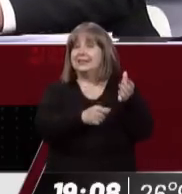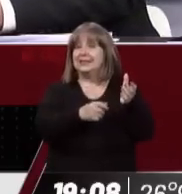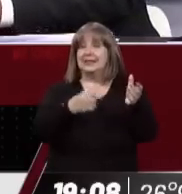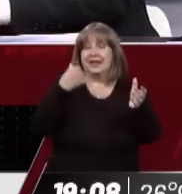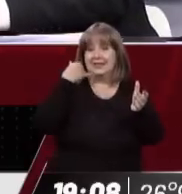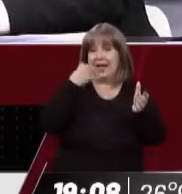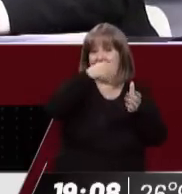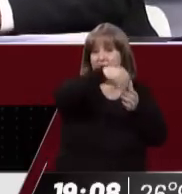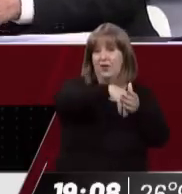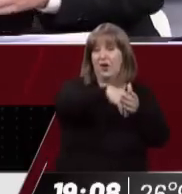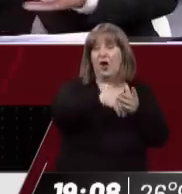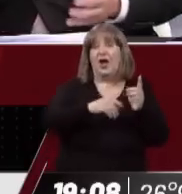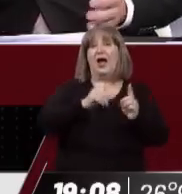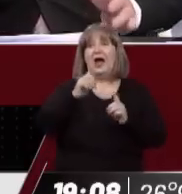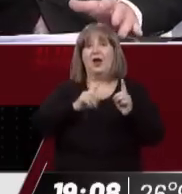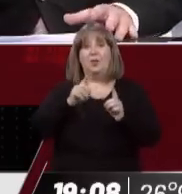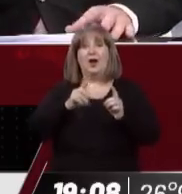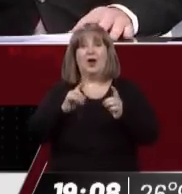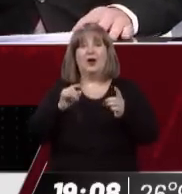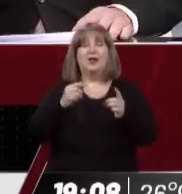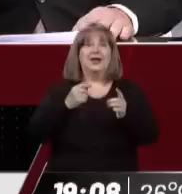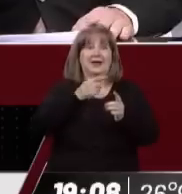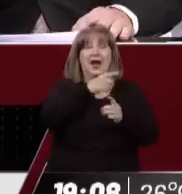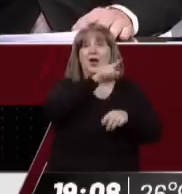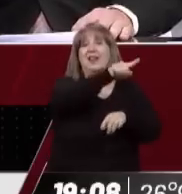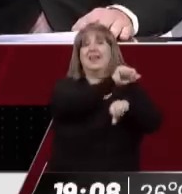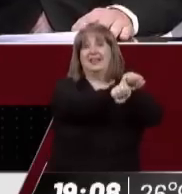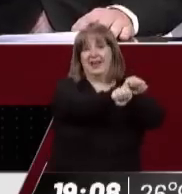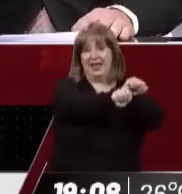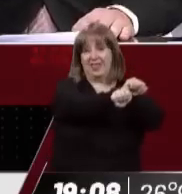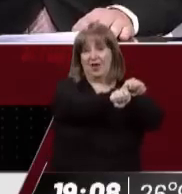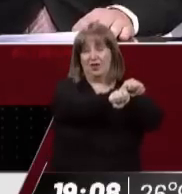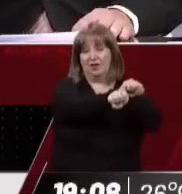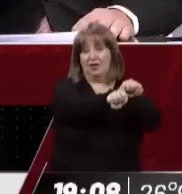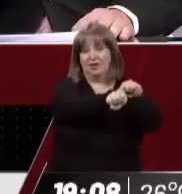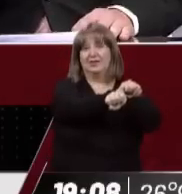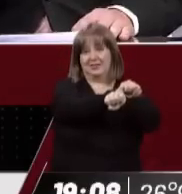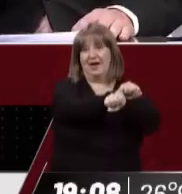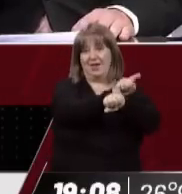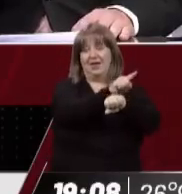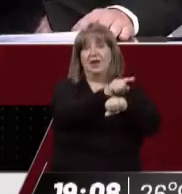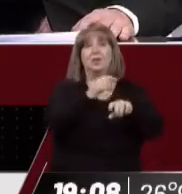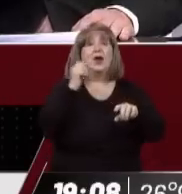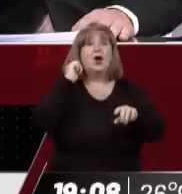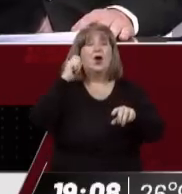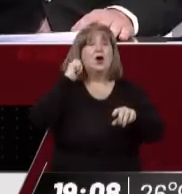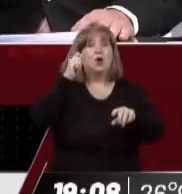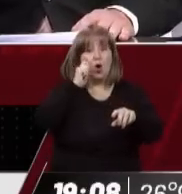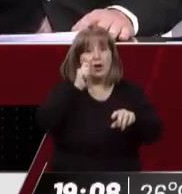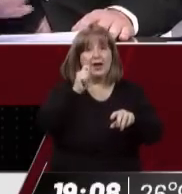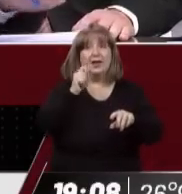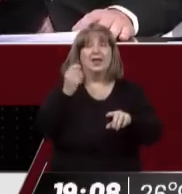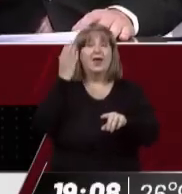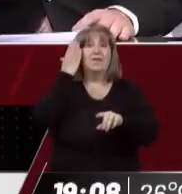preso desde el jueves a la noche sí y en teoría sin acceso a sus dispositivos no hay que olvidar algo que también marcados al principio que desaparecieron sus redes